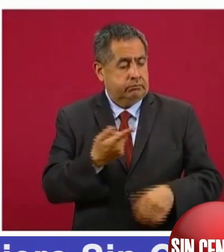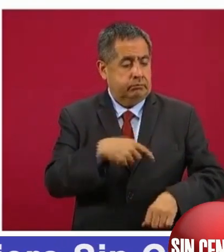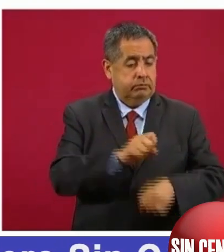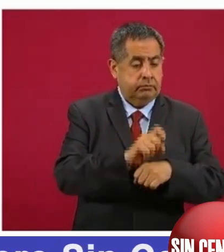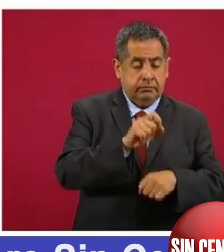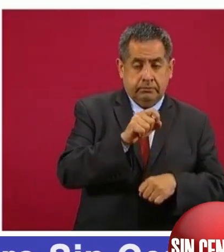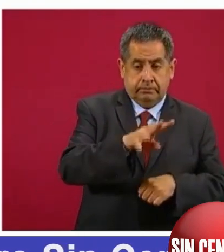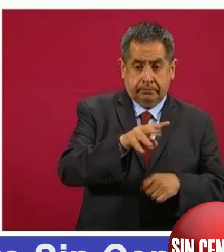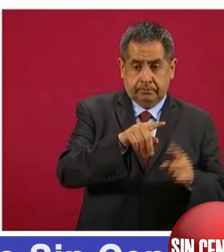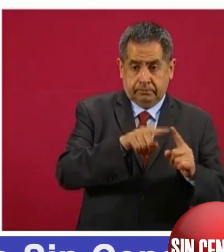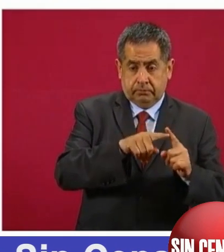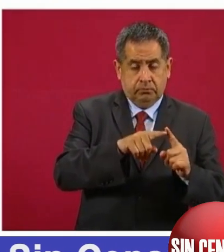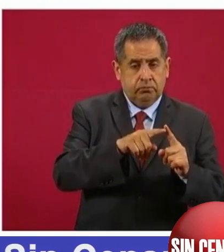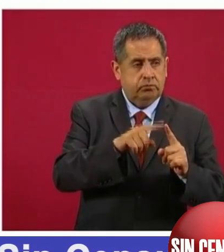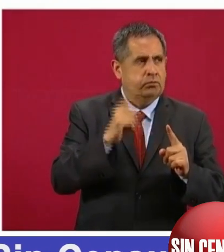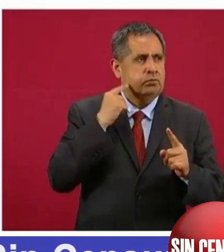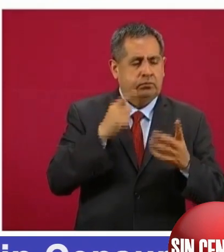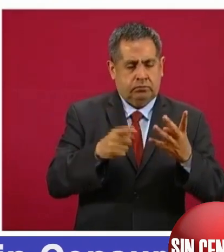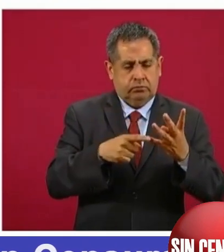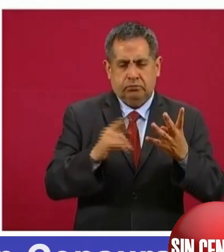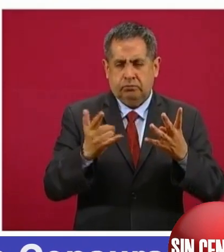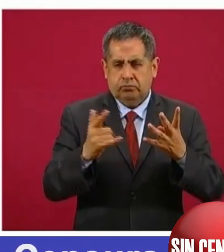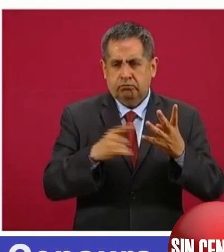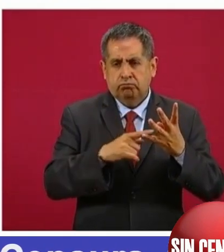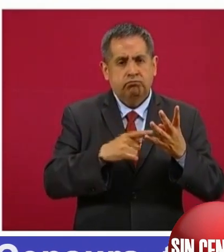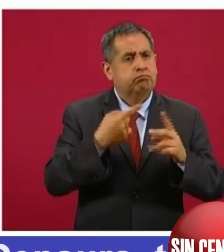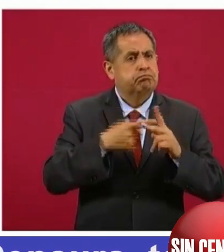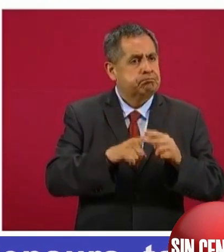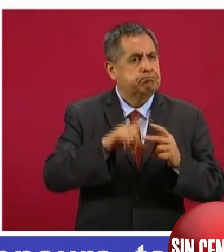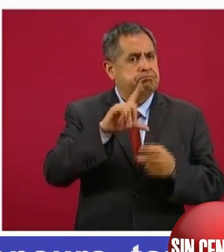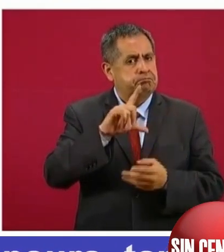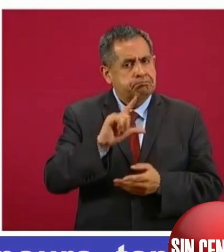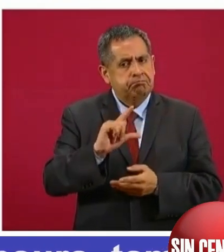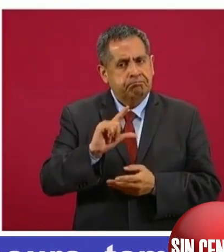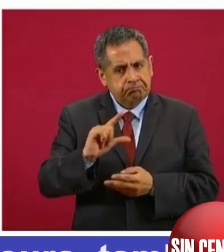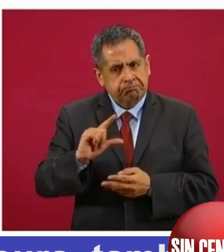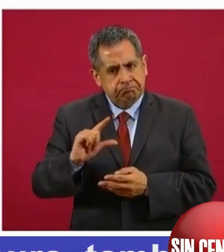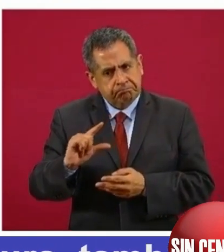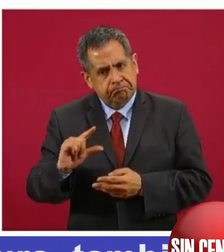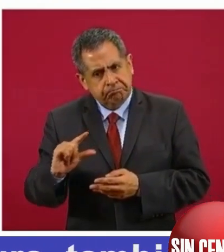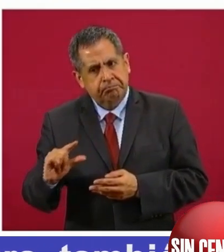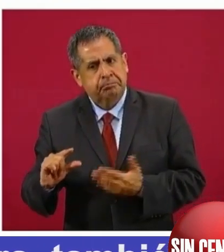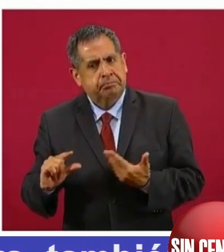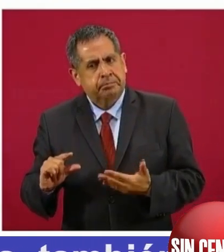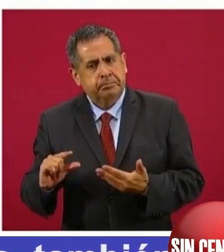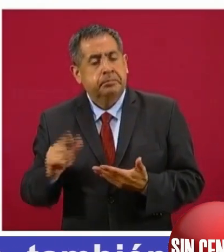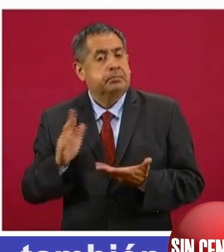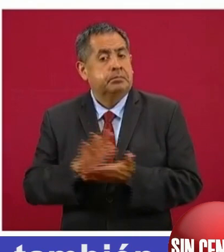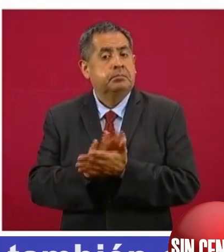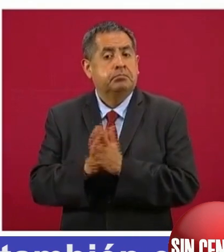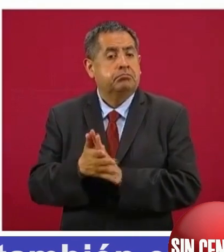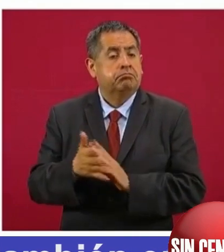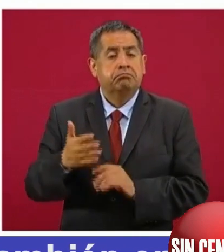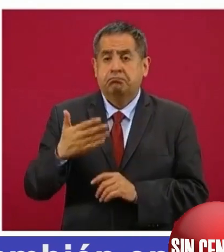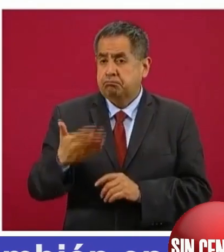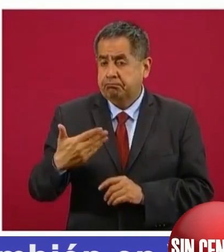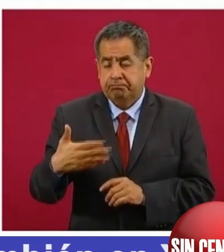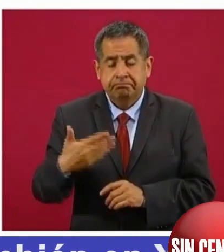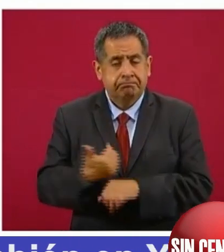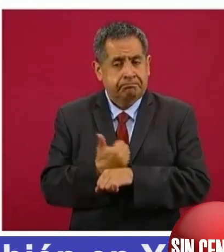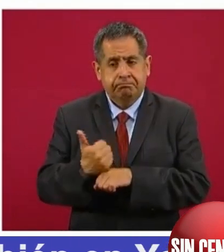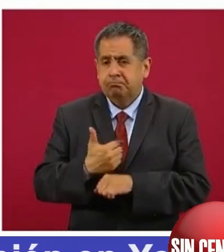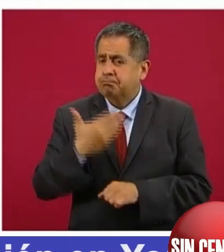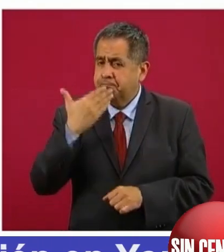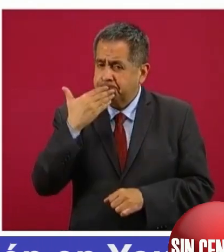29, última semana de julio, empezó a reducir, pasa ya a amarillo, lo cual es muy positivo, y